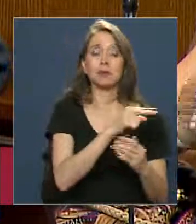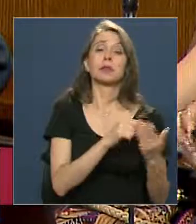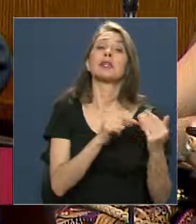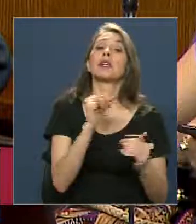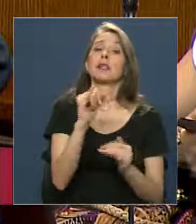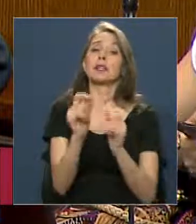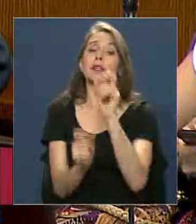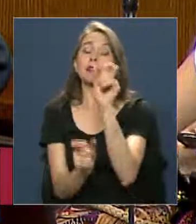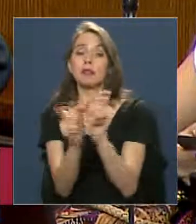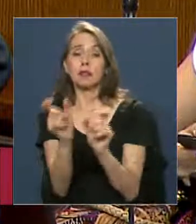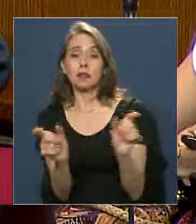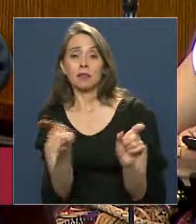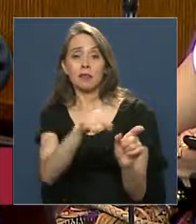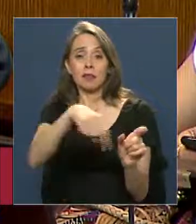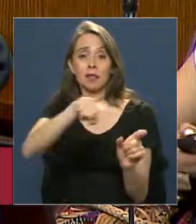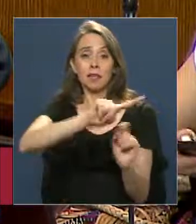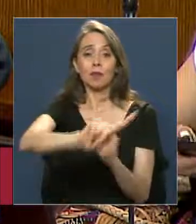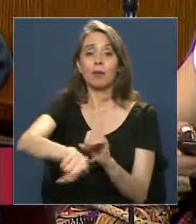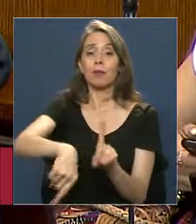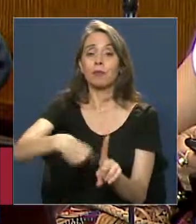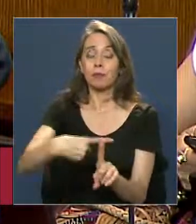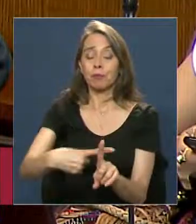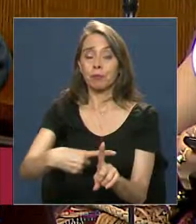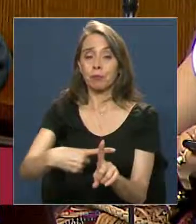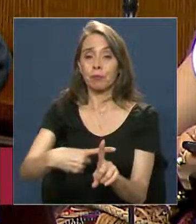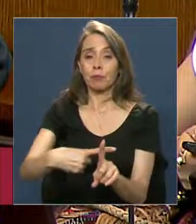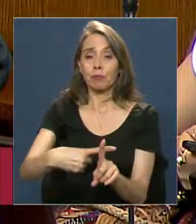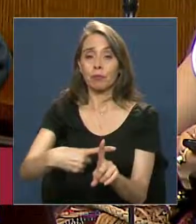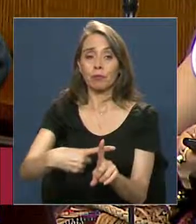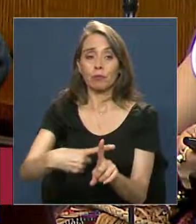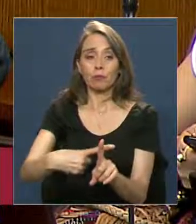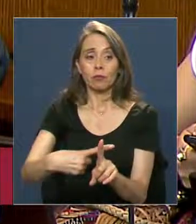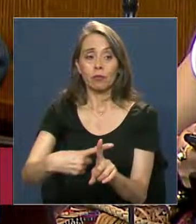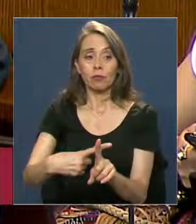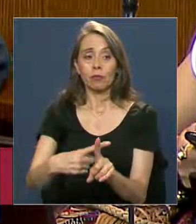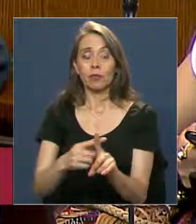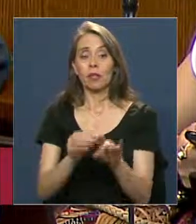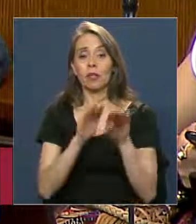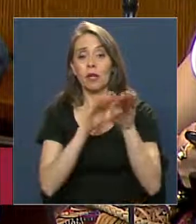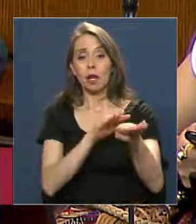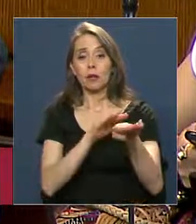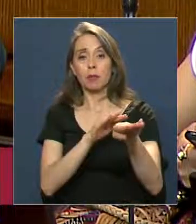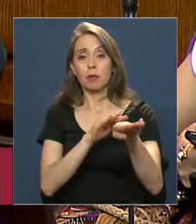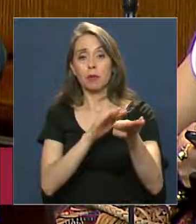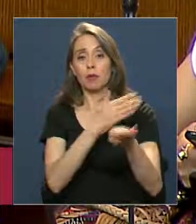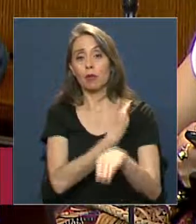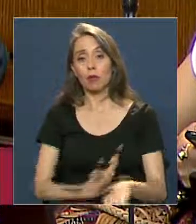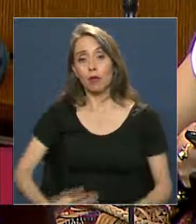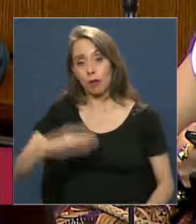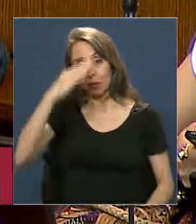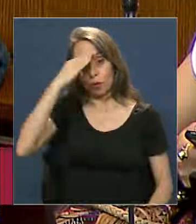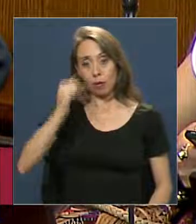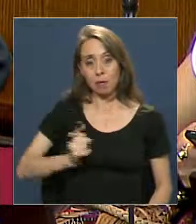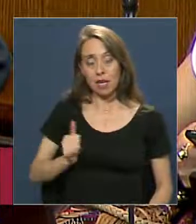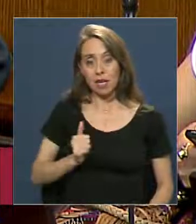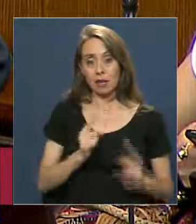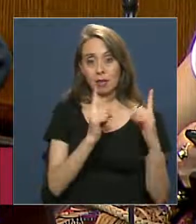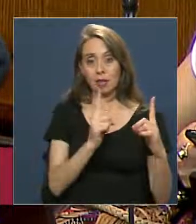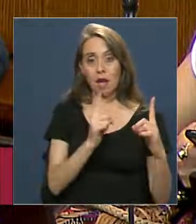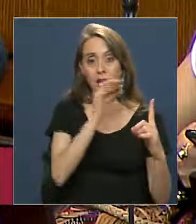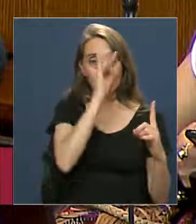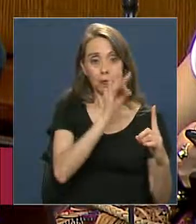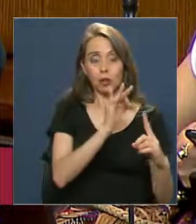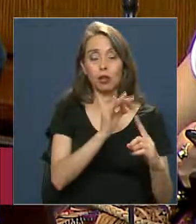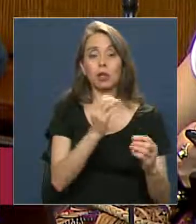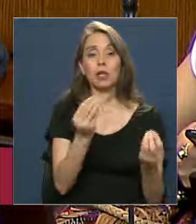que, además de haber respaldado ese régimen militar que le quitó la vida a